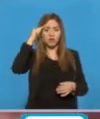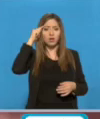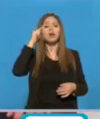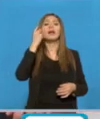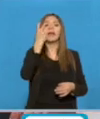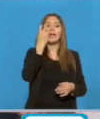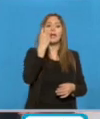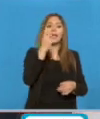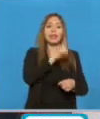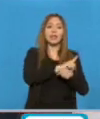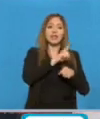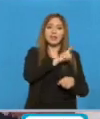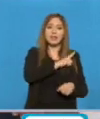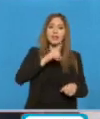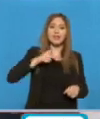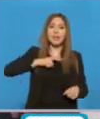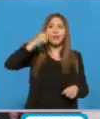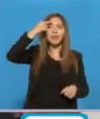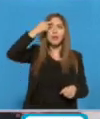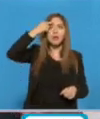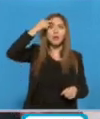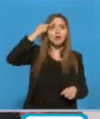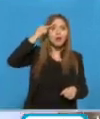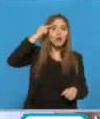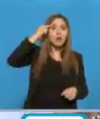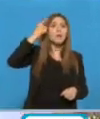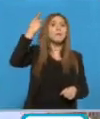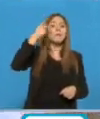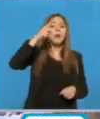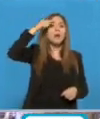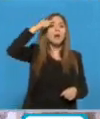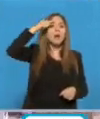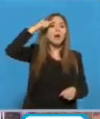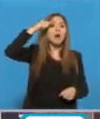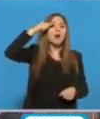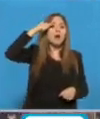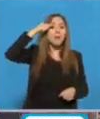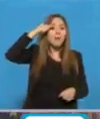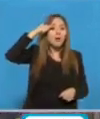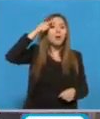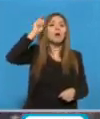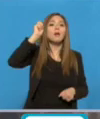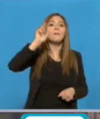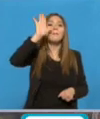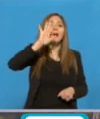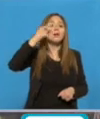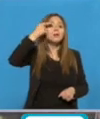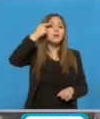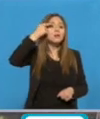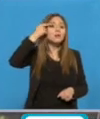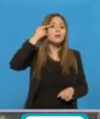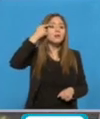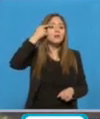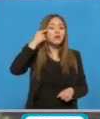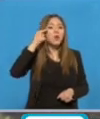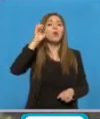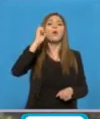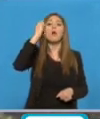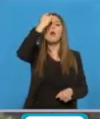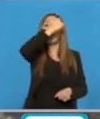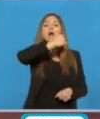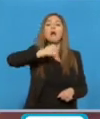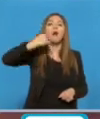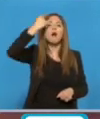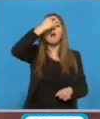estéticamente debe de ideal. estar. Así es. Ok. Entonces, cuando está por debajo de eso, nos hace ver con el párpado caído, con la cara cansada, los